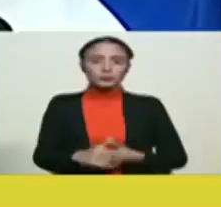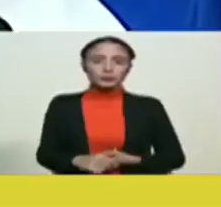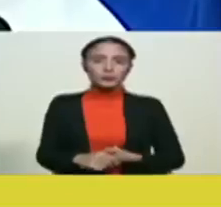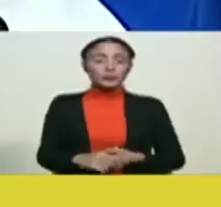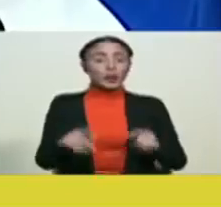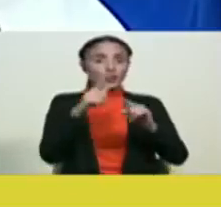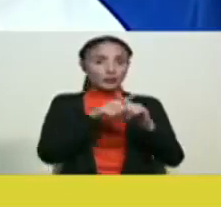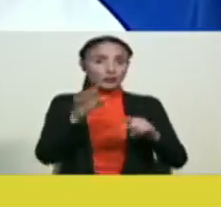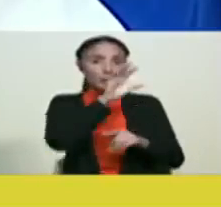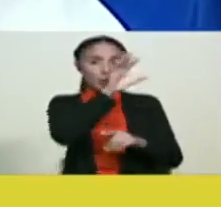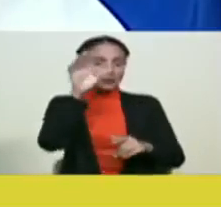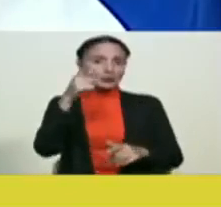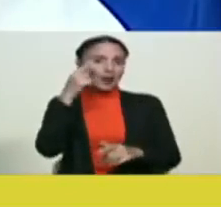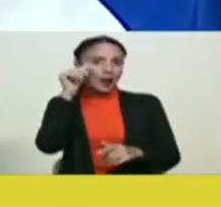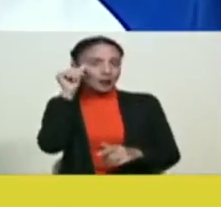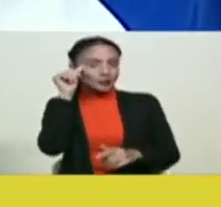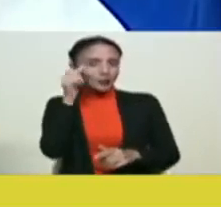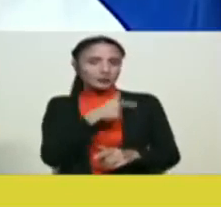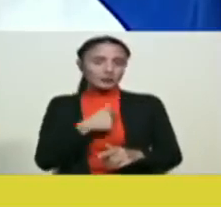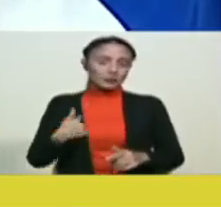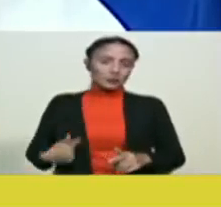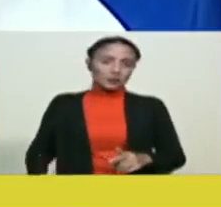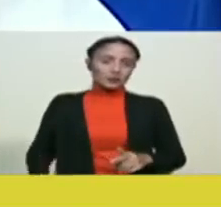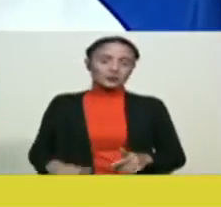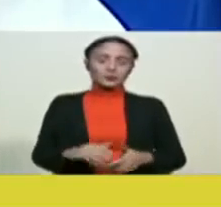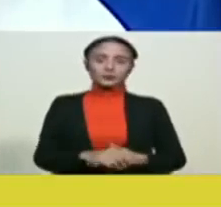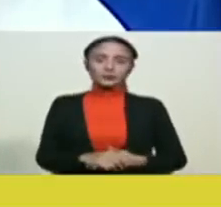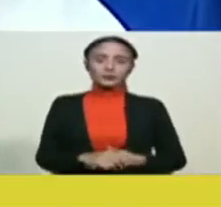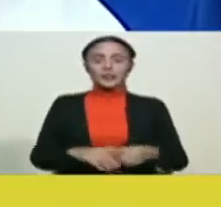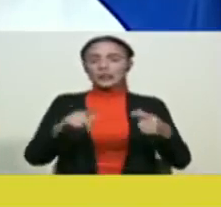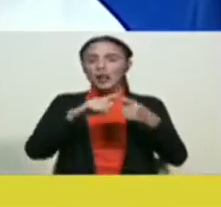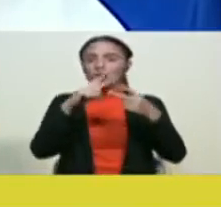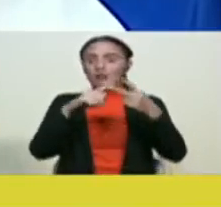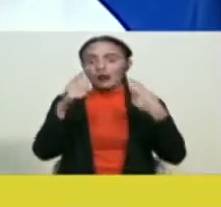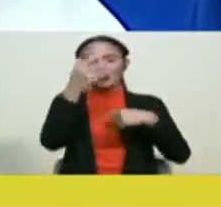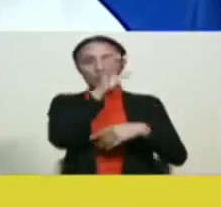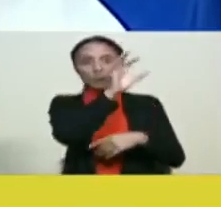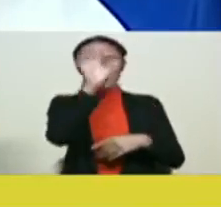hermanos en asia china vietnam